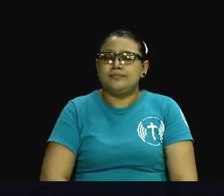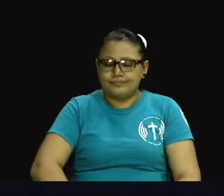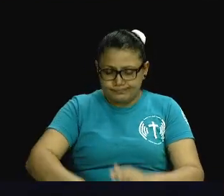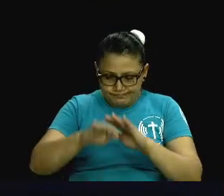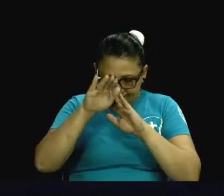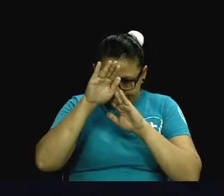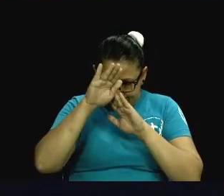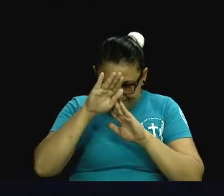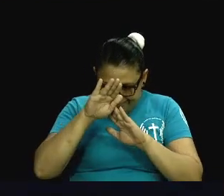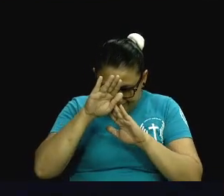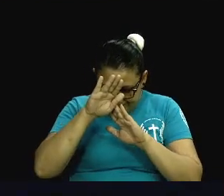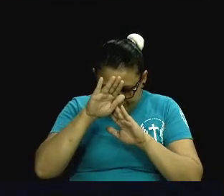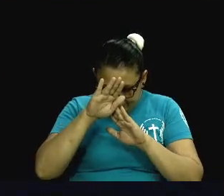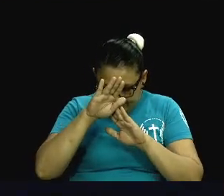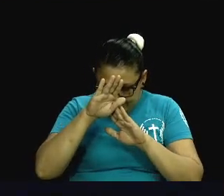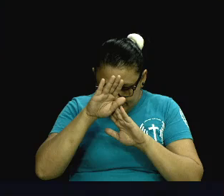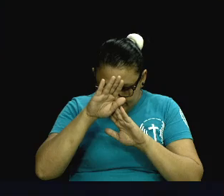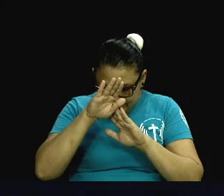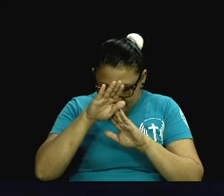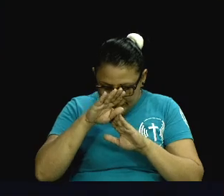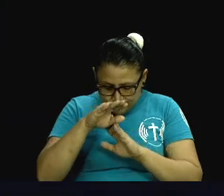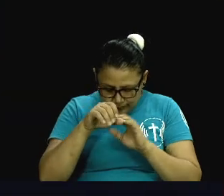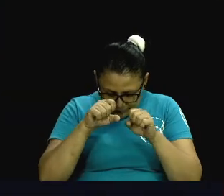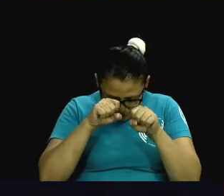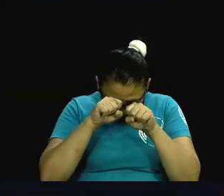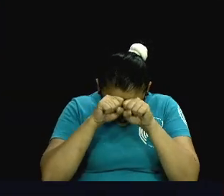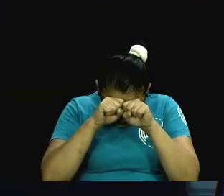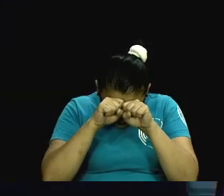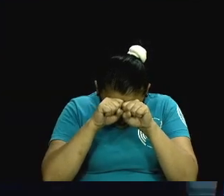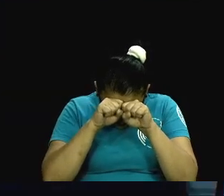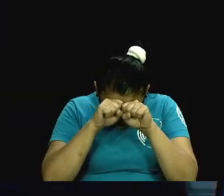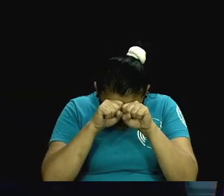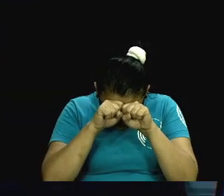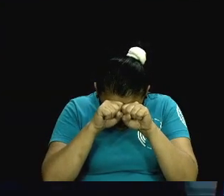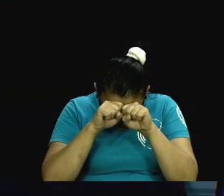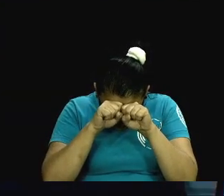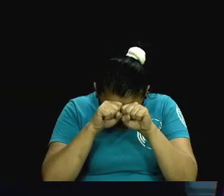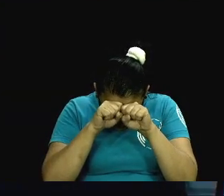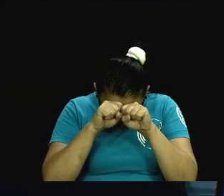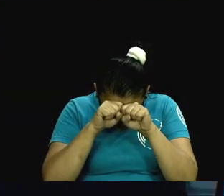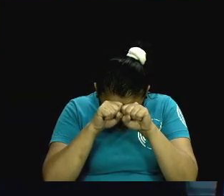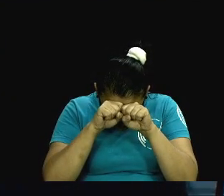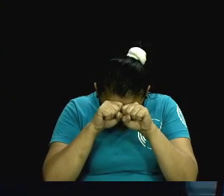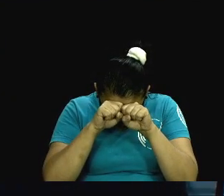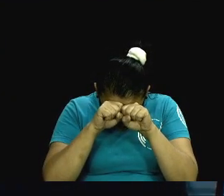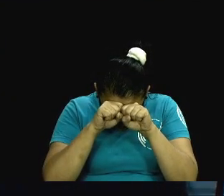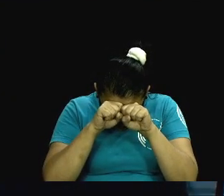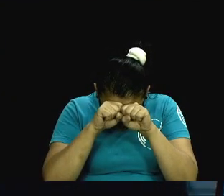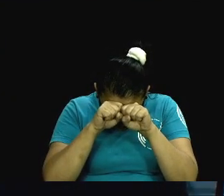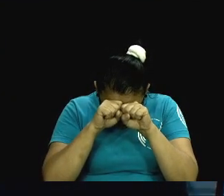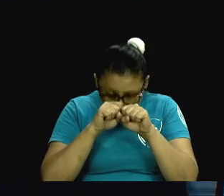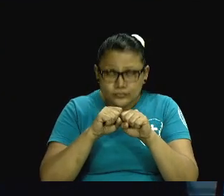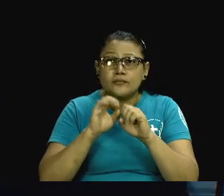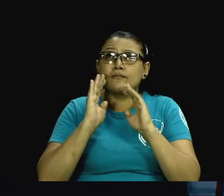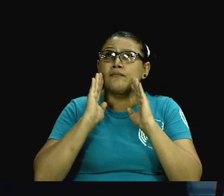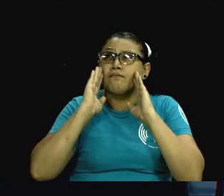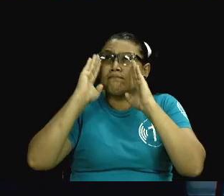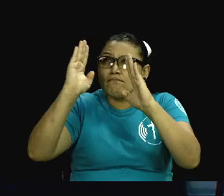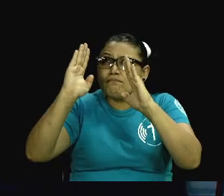el señor al manera que estaba sentado y puso su pie su cabeza entre las piernas en humillación